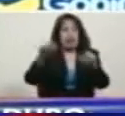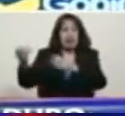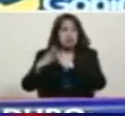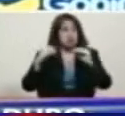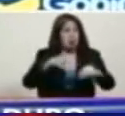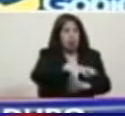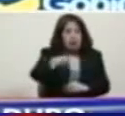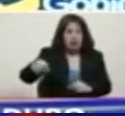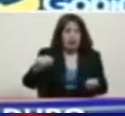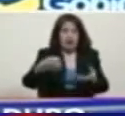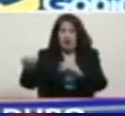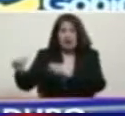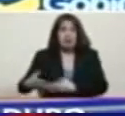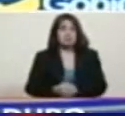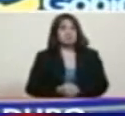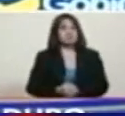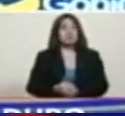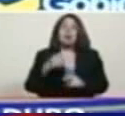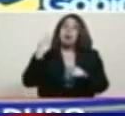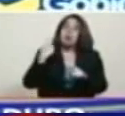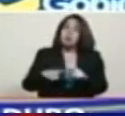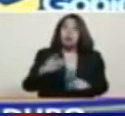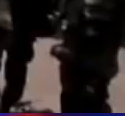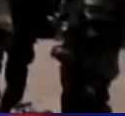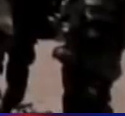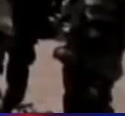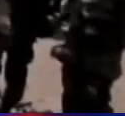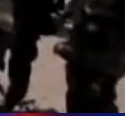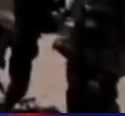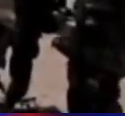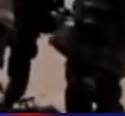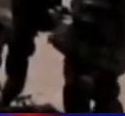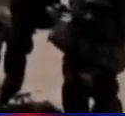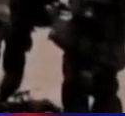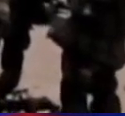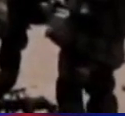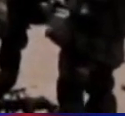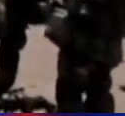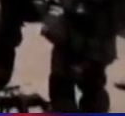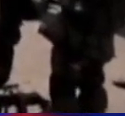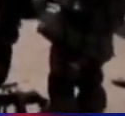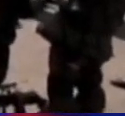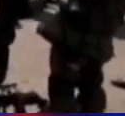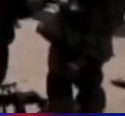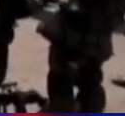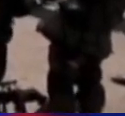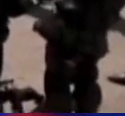¿Pero qué lo podemos hacer aquí? ¿Quién dijo que no? La creciente amenaza de que la situación en Venezuela